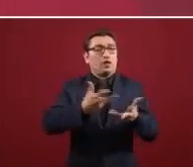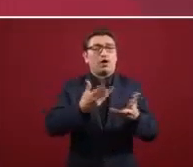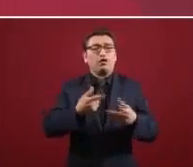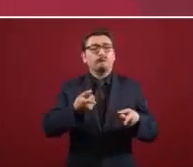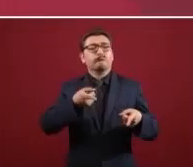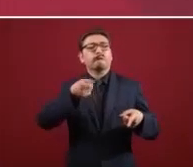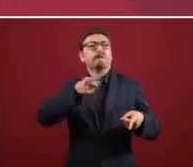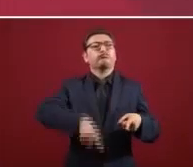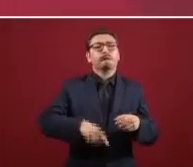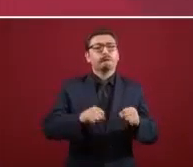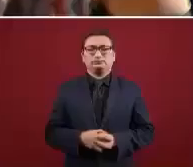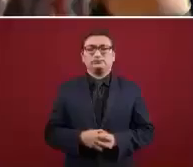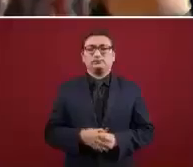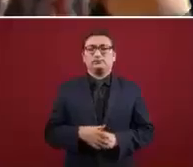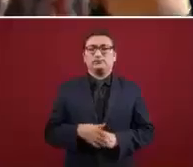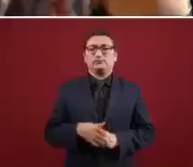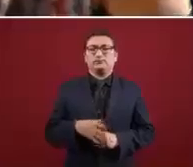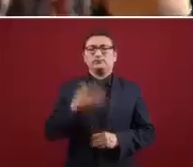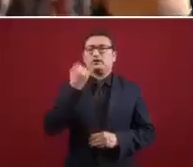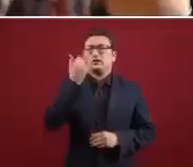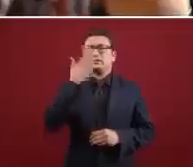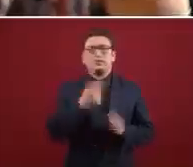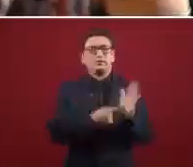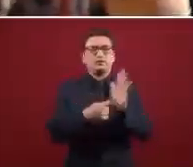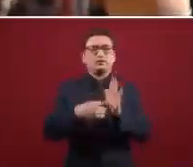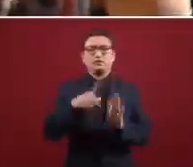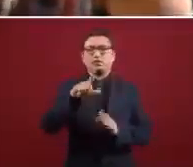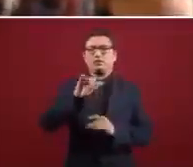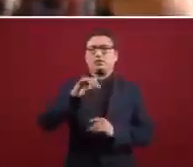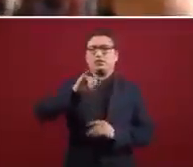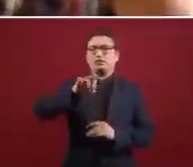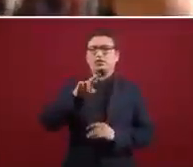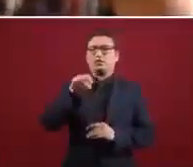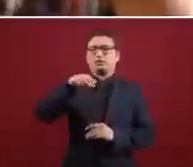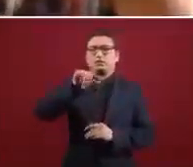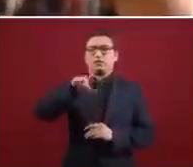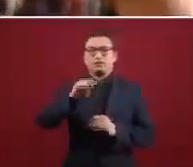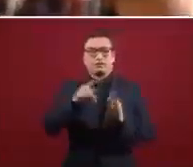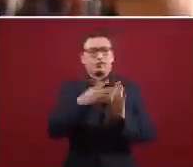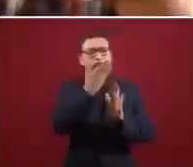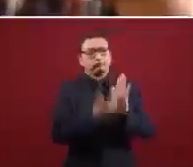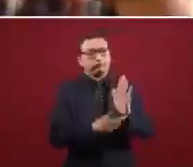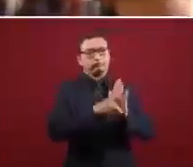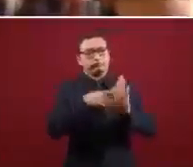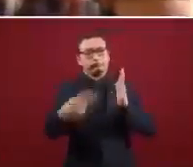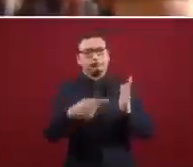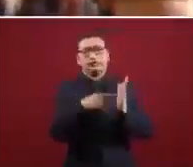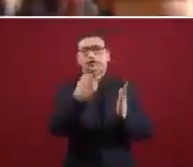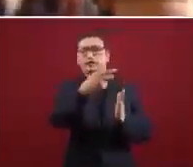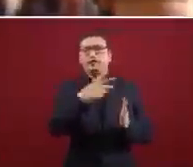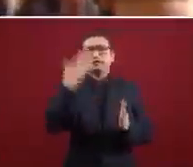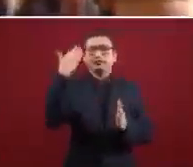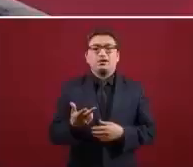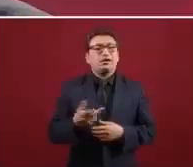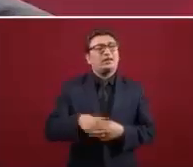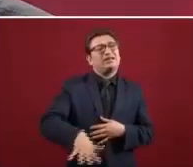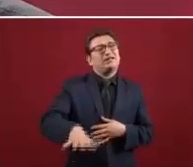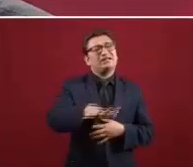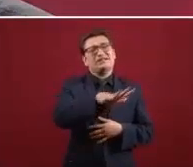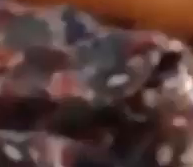autoritaria. Y esta imagen que difunde La Jornada en primera plana de este militar retenido, la